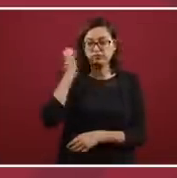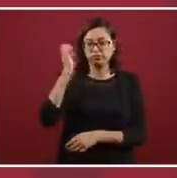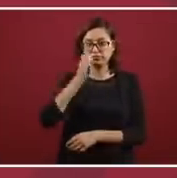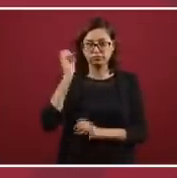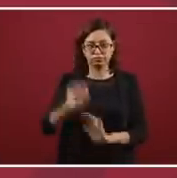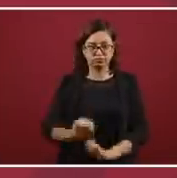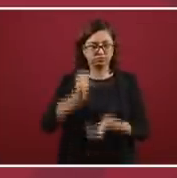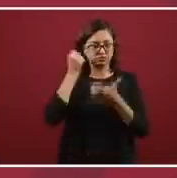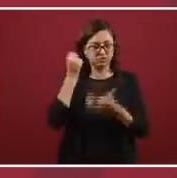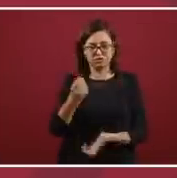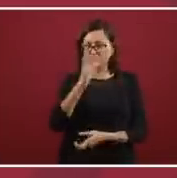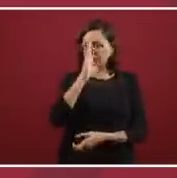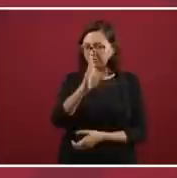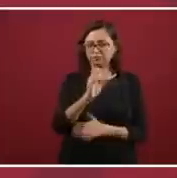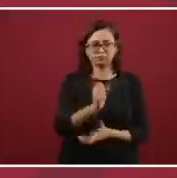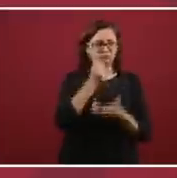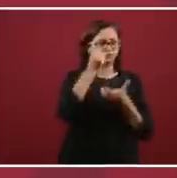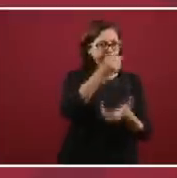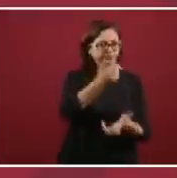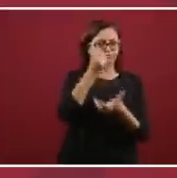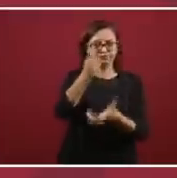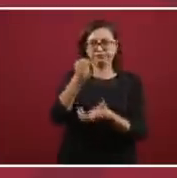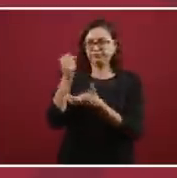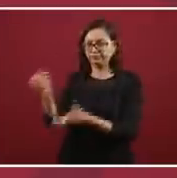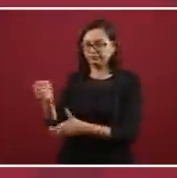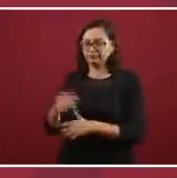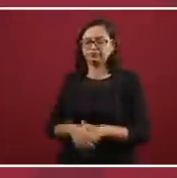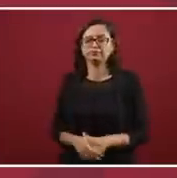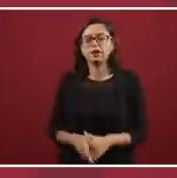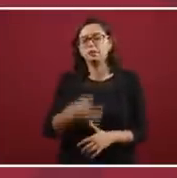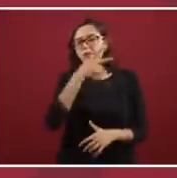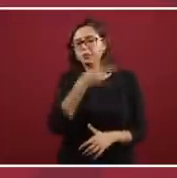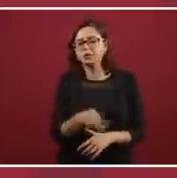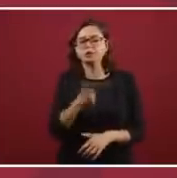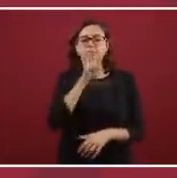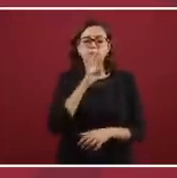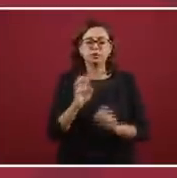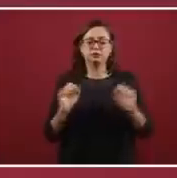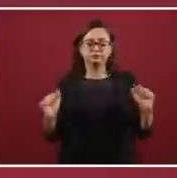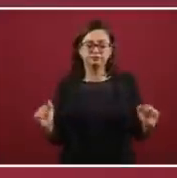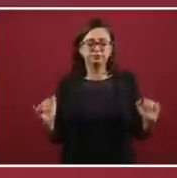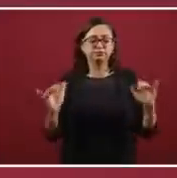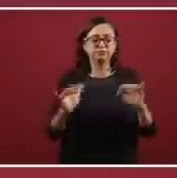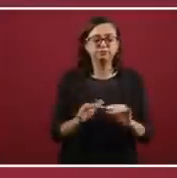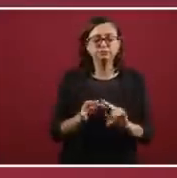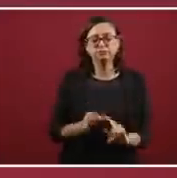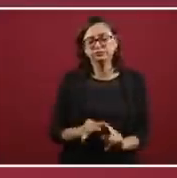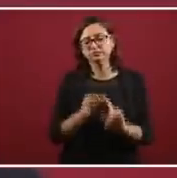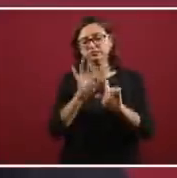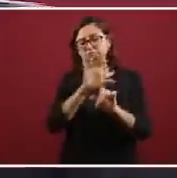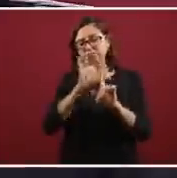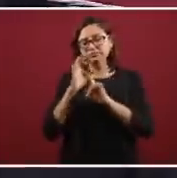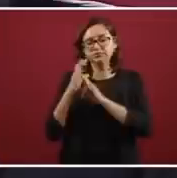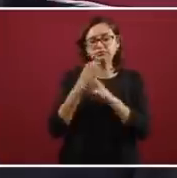su presupuesto. Los padres de familia se reúnen, eligen un comité,